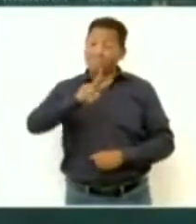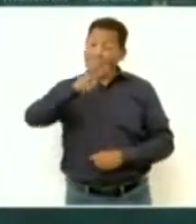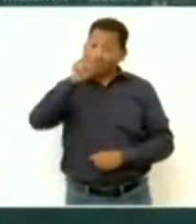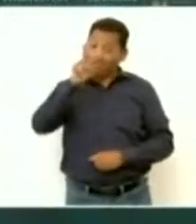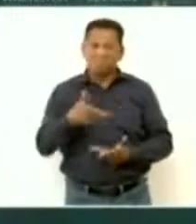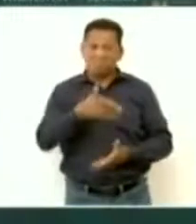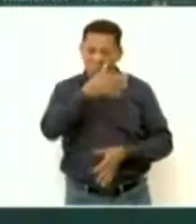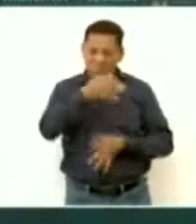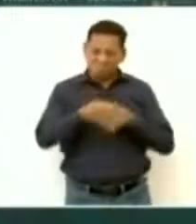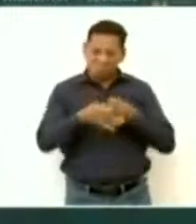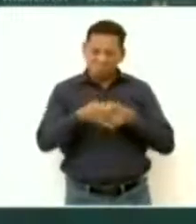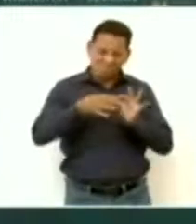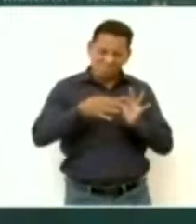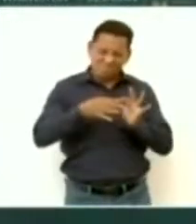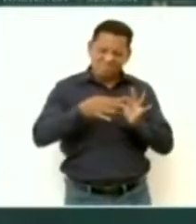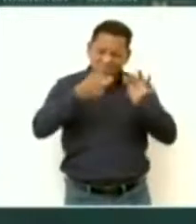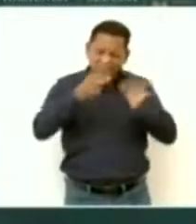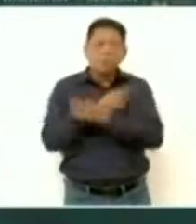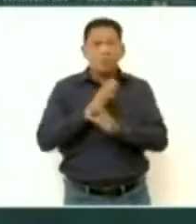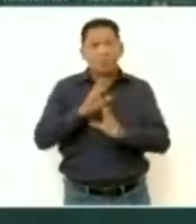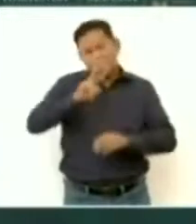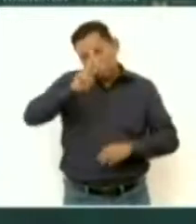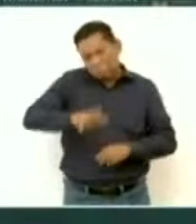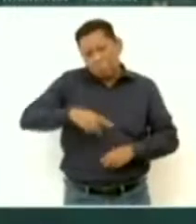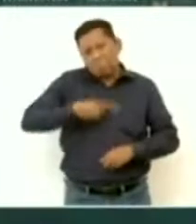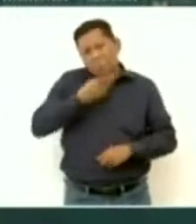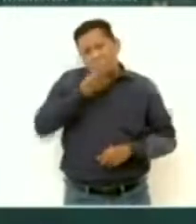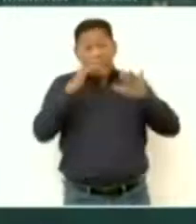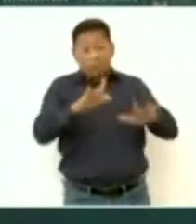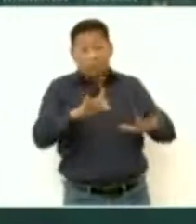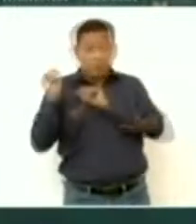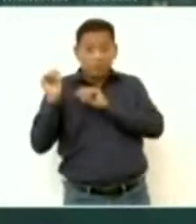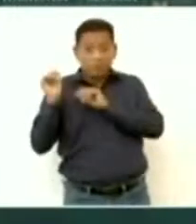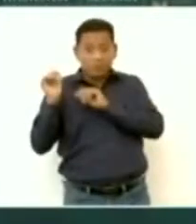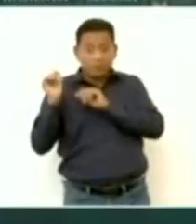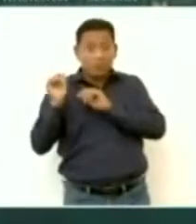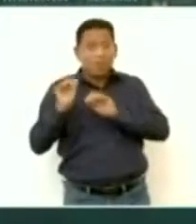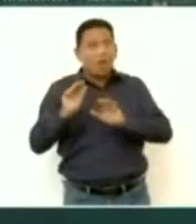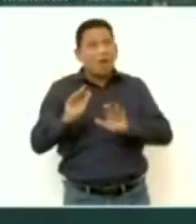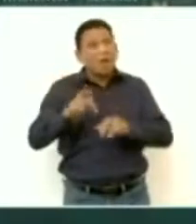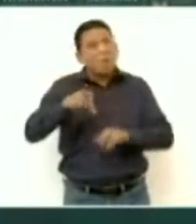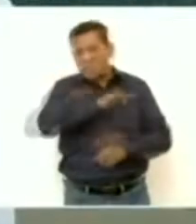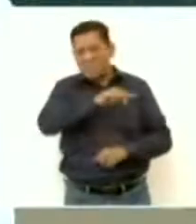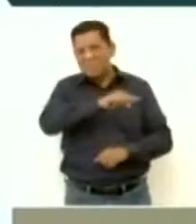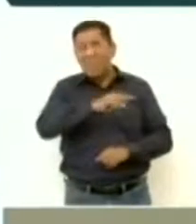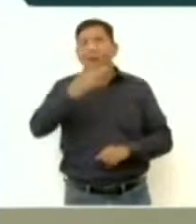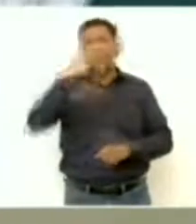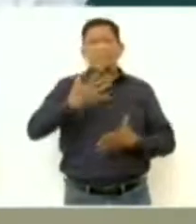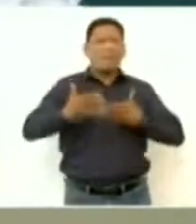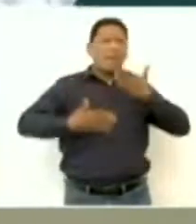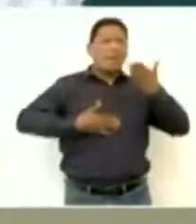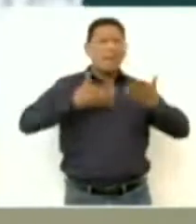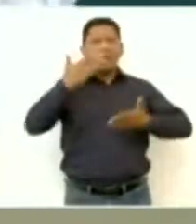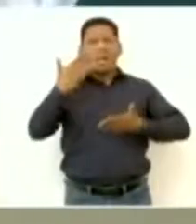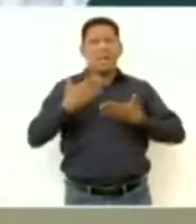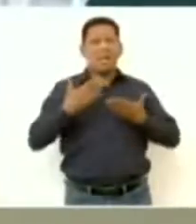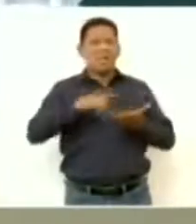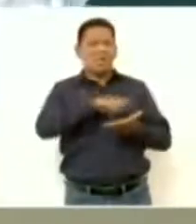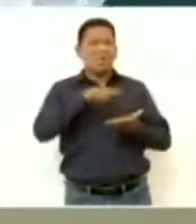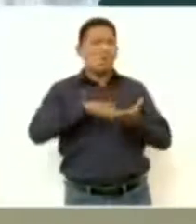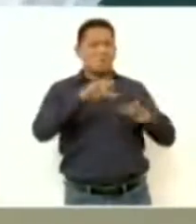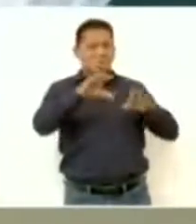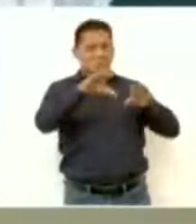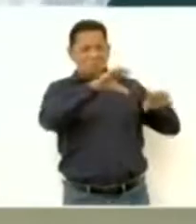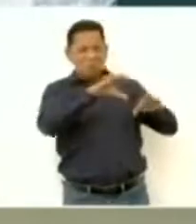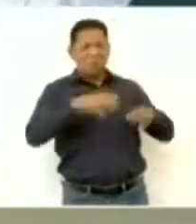acto de dignidad importante decir renuncio, pero va a haber fiesta en las colonias donde